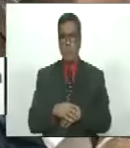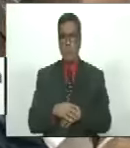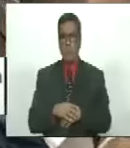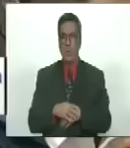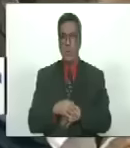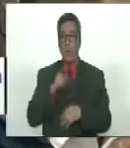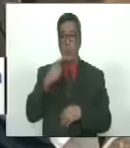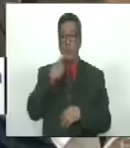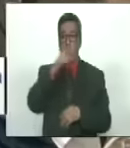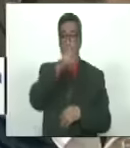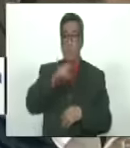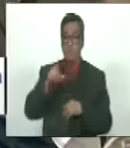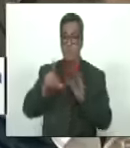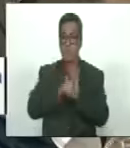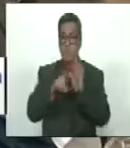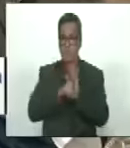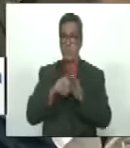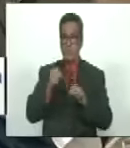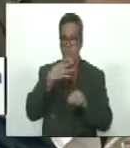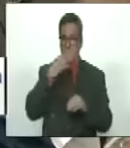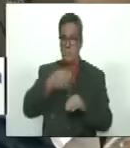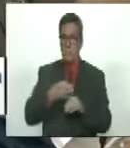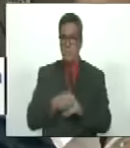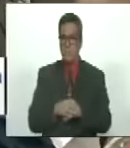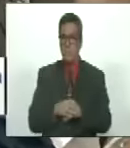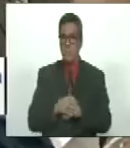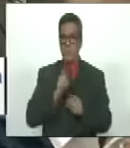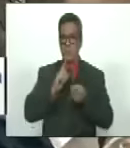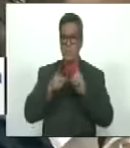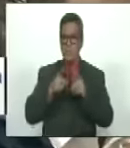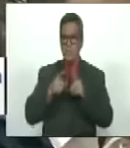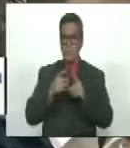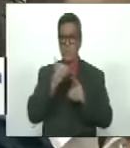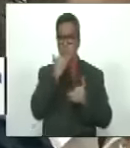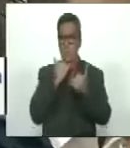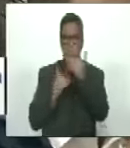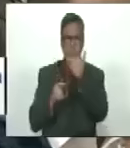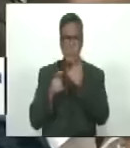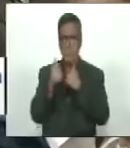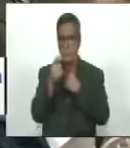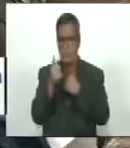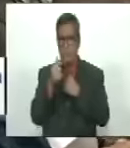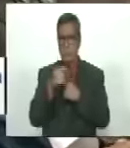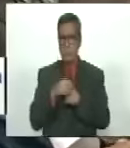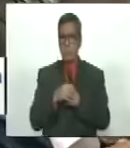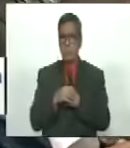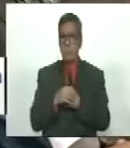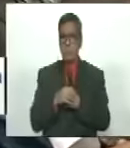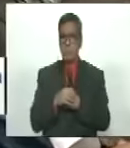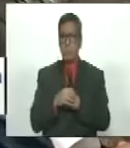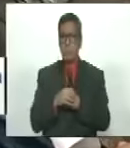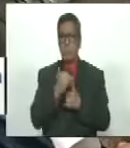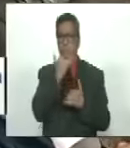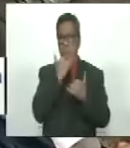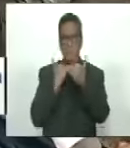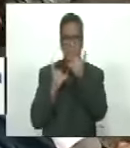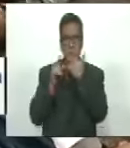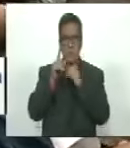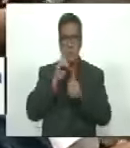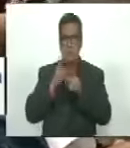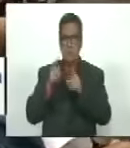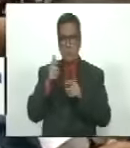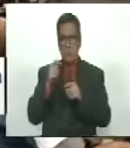como va a consultarse la ley, bueno, es bueno llevarla sin algunos errores que son pequeños. Considero que es un error, que ahí se habla